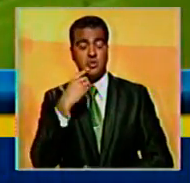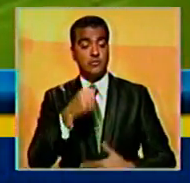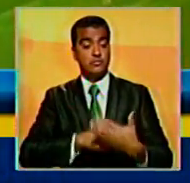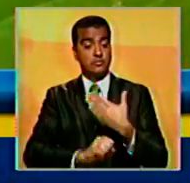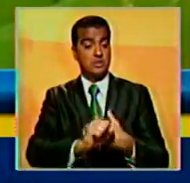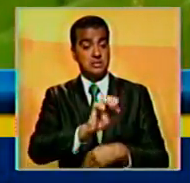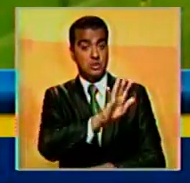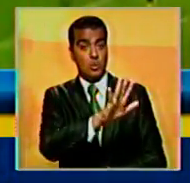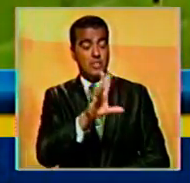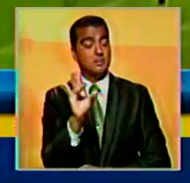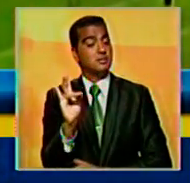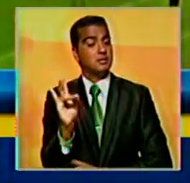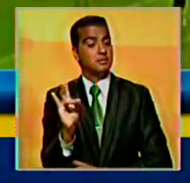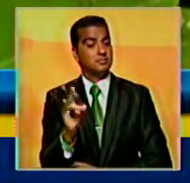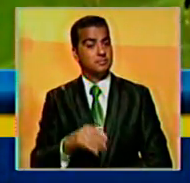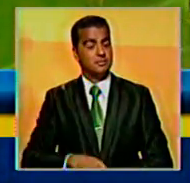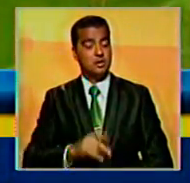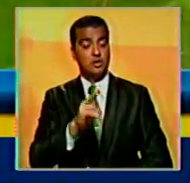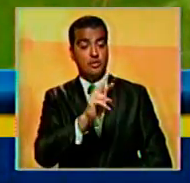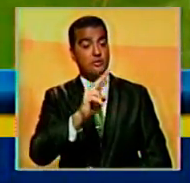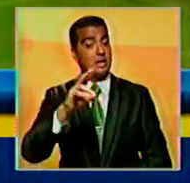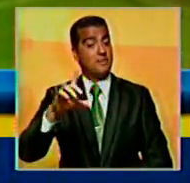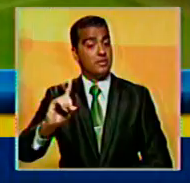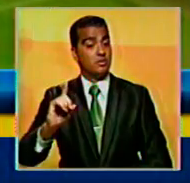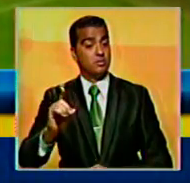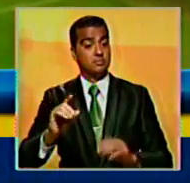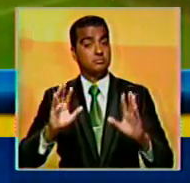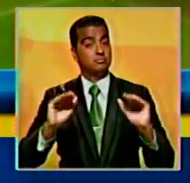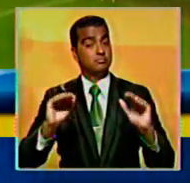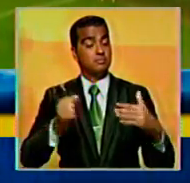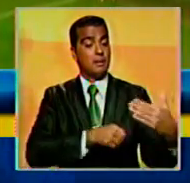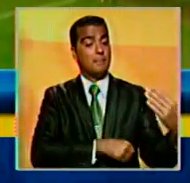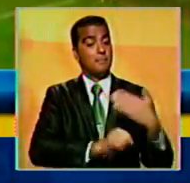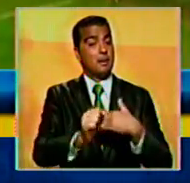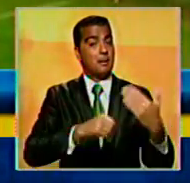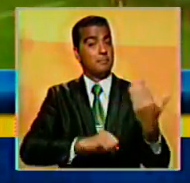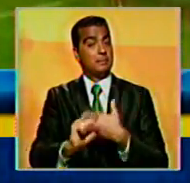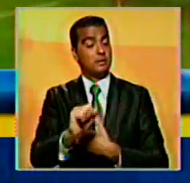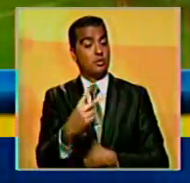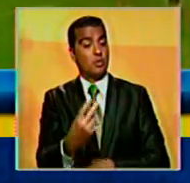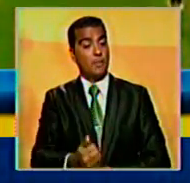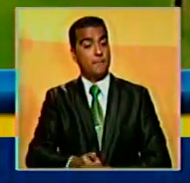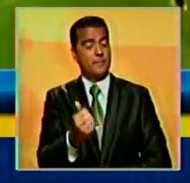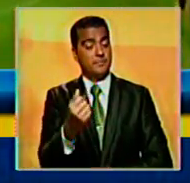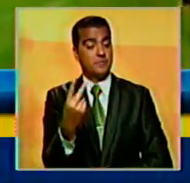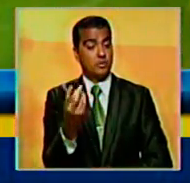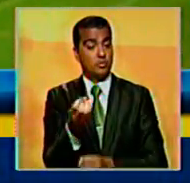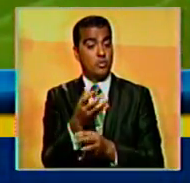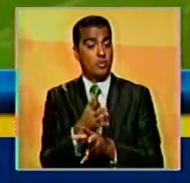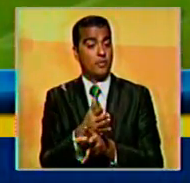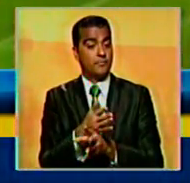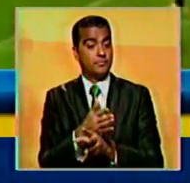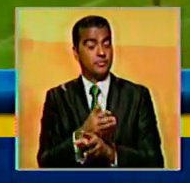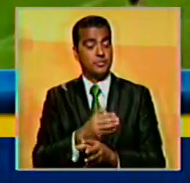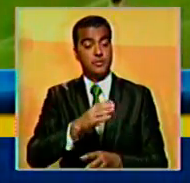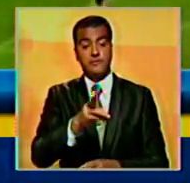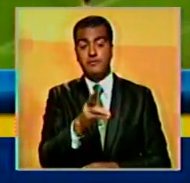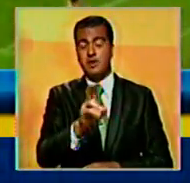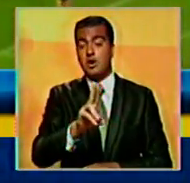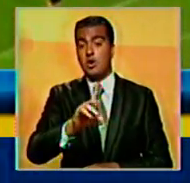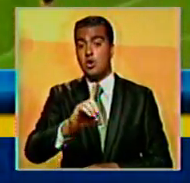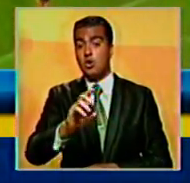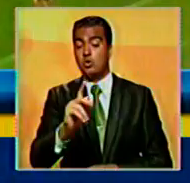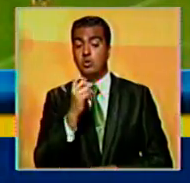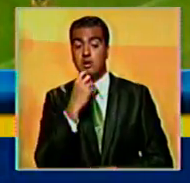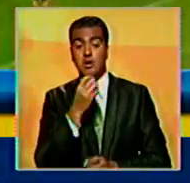minuto 57. Robert Lewandowski selló el triunfo del Dortmund con par de tantos. El segundo gol del Zenit lo convirtió Hulk. José